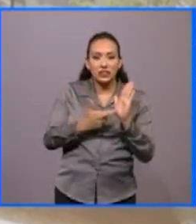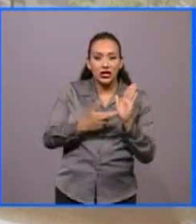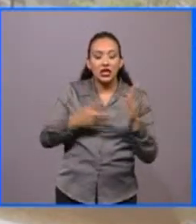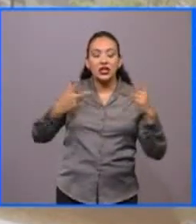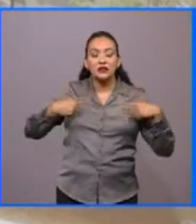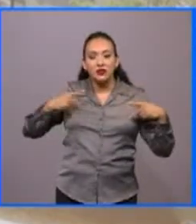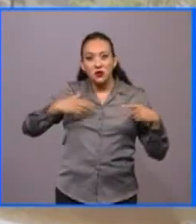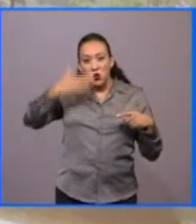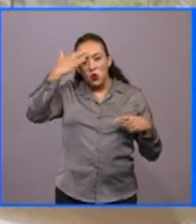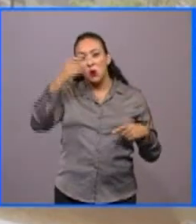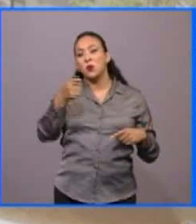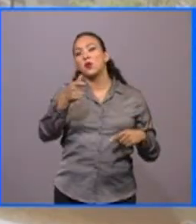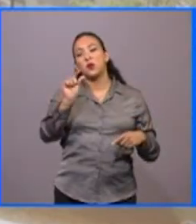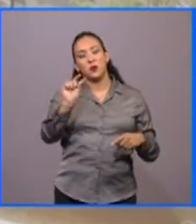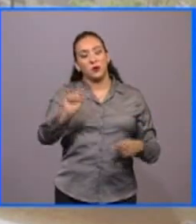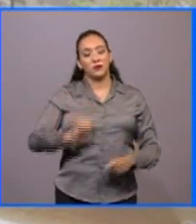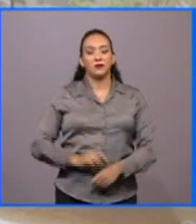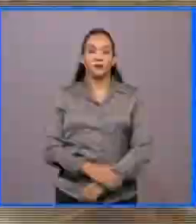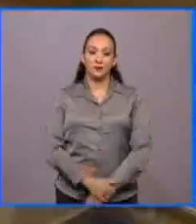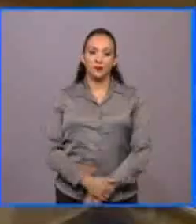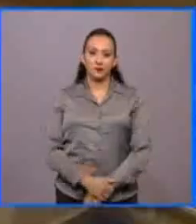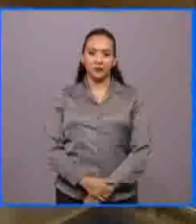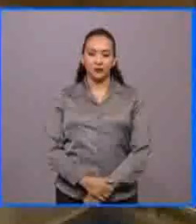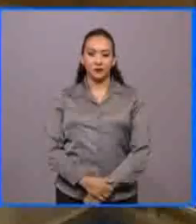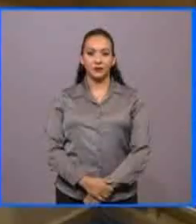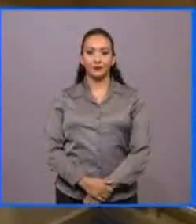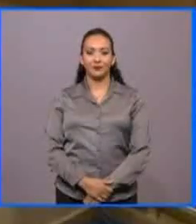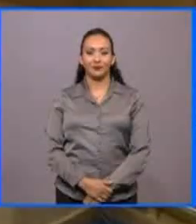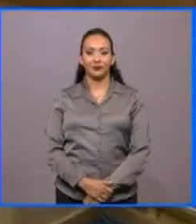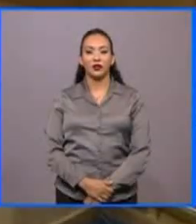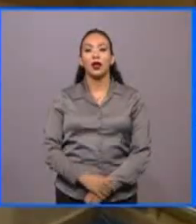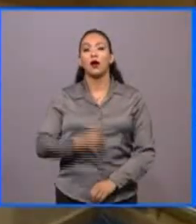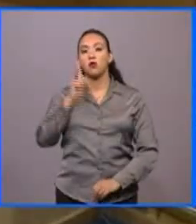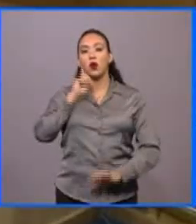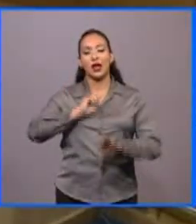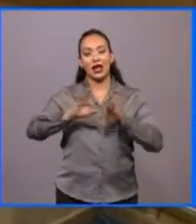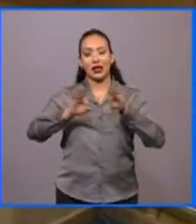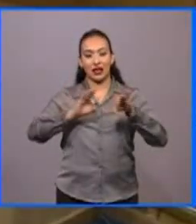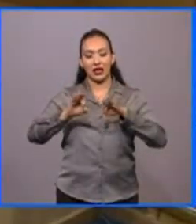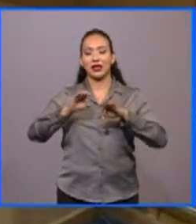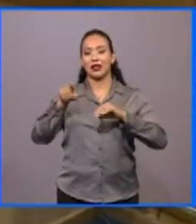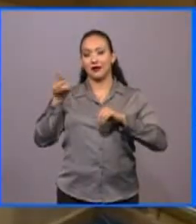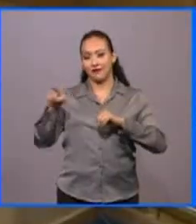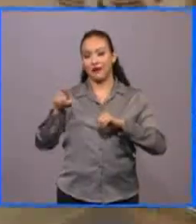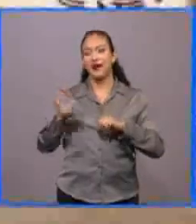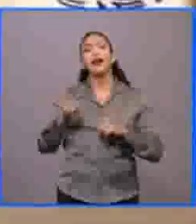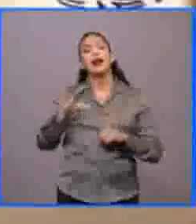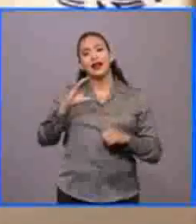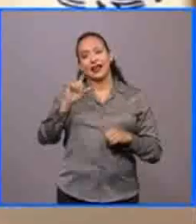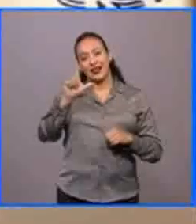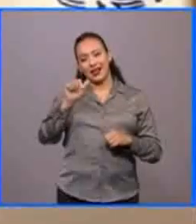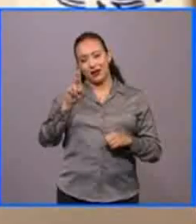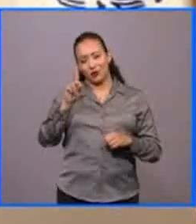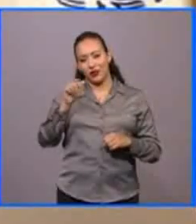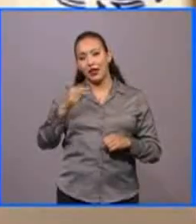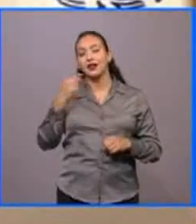tiempos límites de cada etapa. La consejera electoral Claudia Zavala reconoció que el proceso de la elección judicial